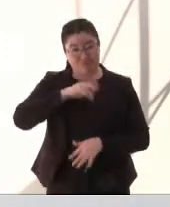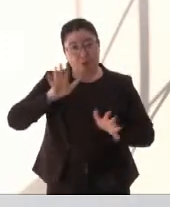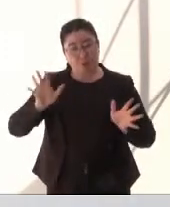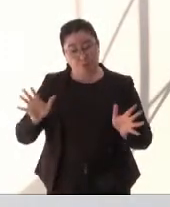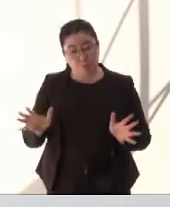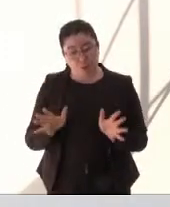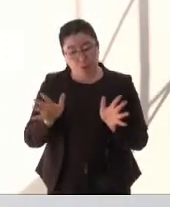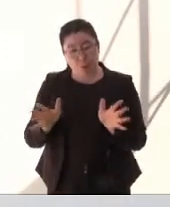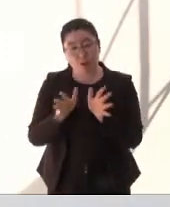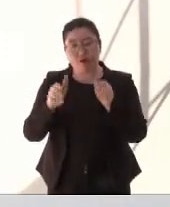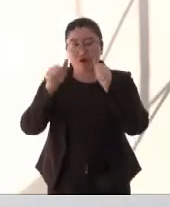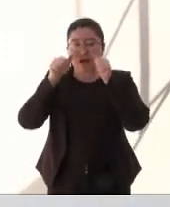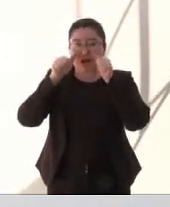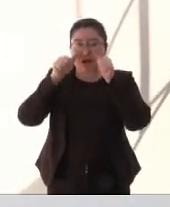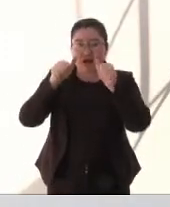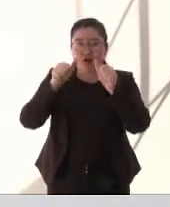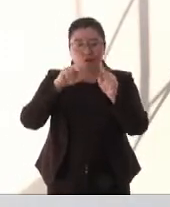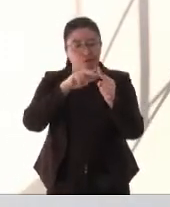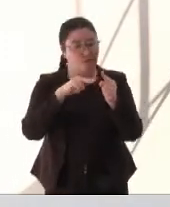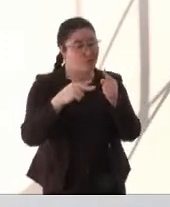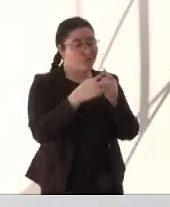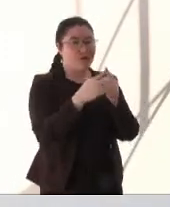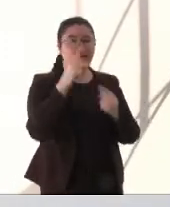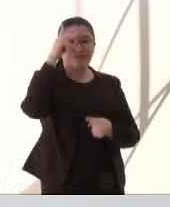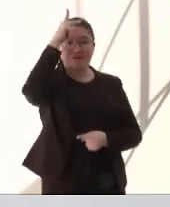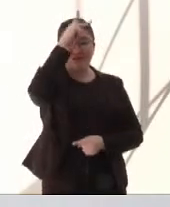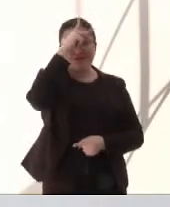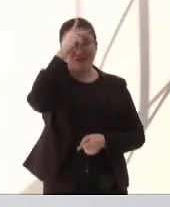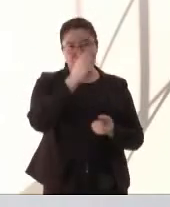la atención con un informe psicosocial, ¿sí?